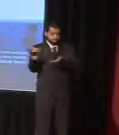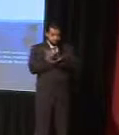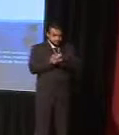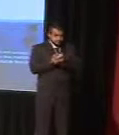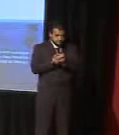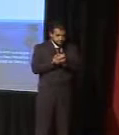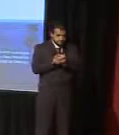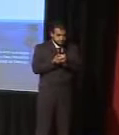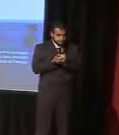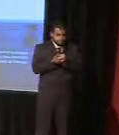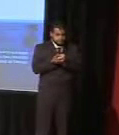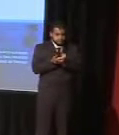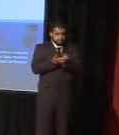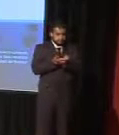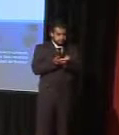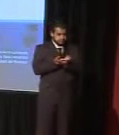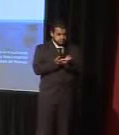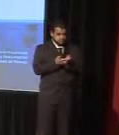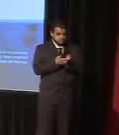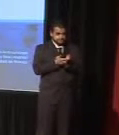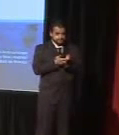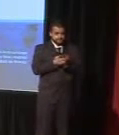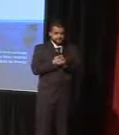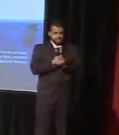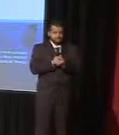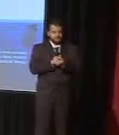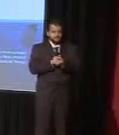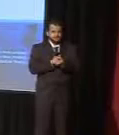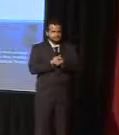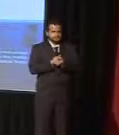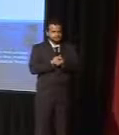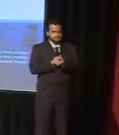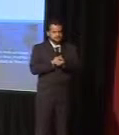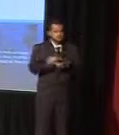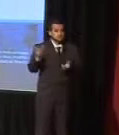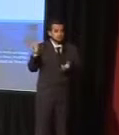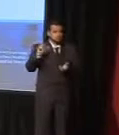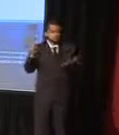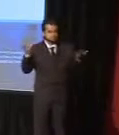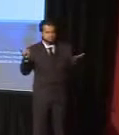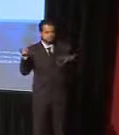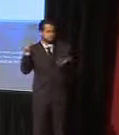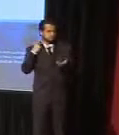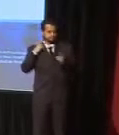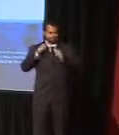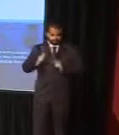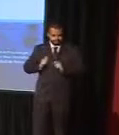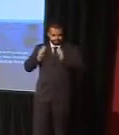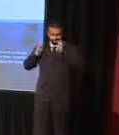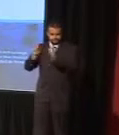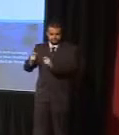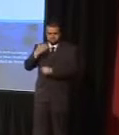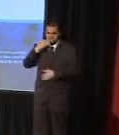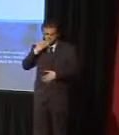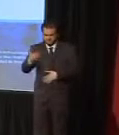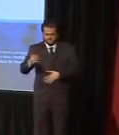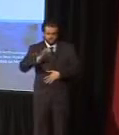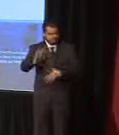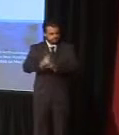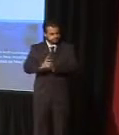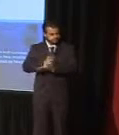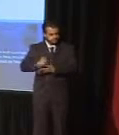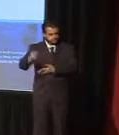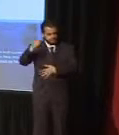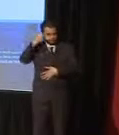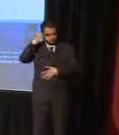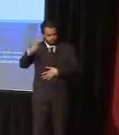cambio cuando la política entrega de beneficios ganancias a los dueños de ese dinero no